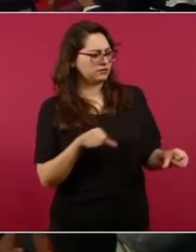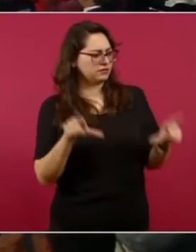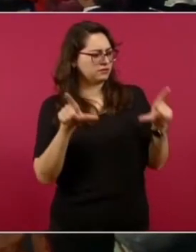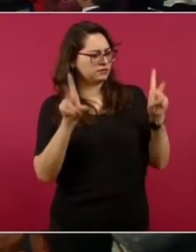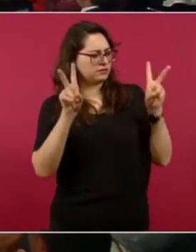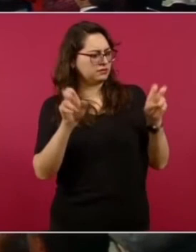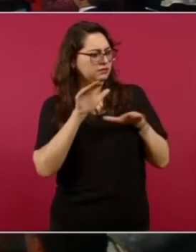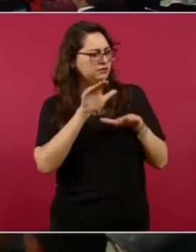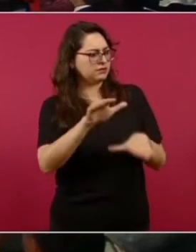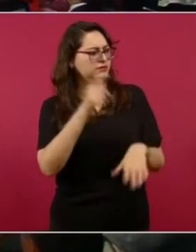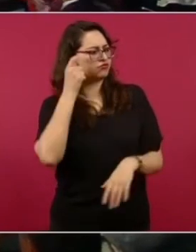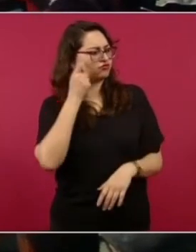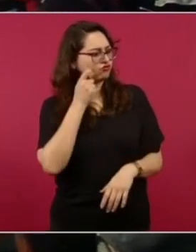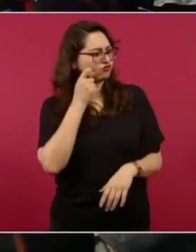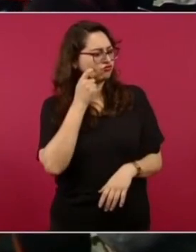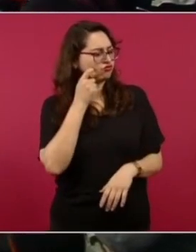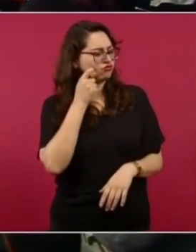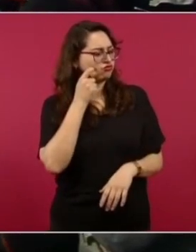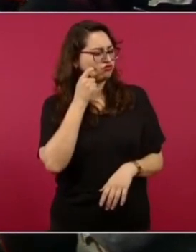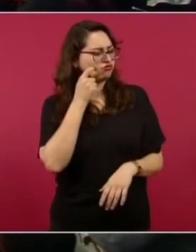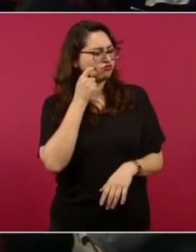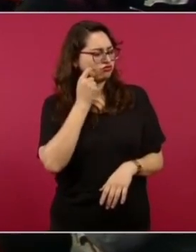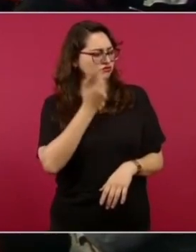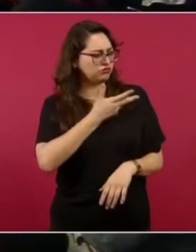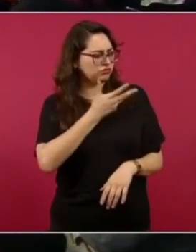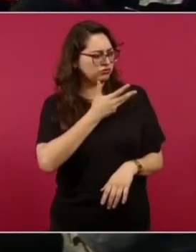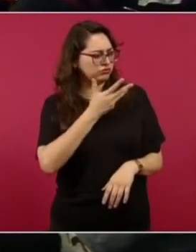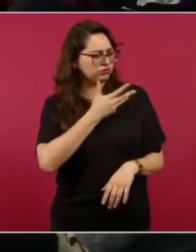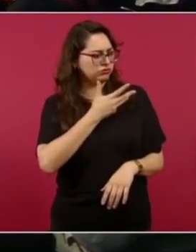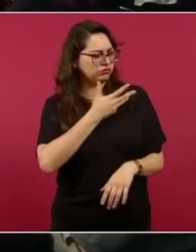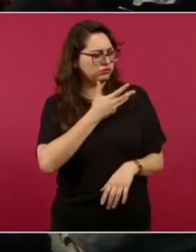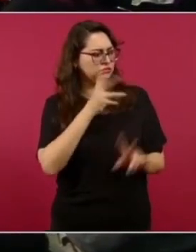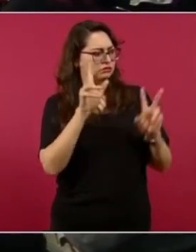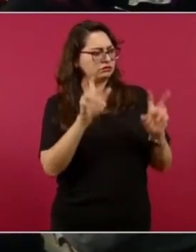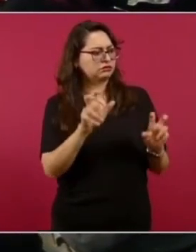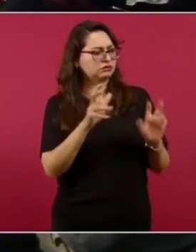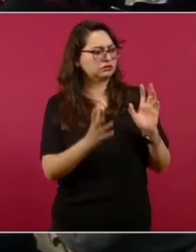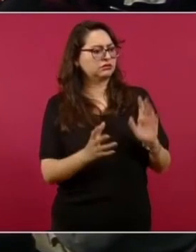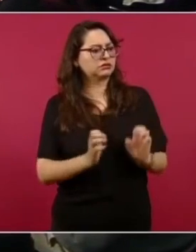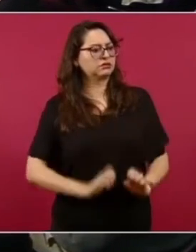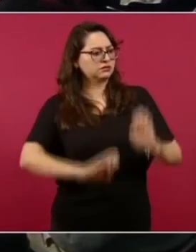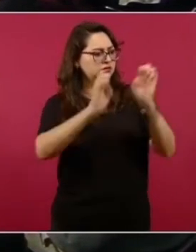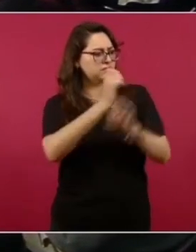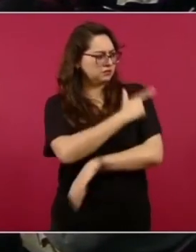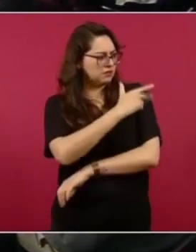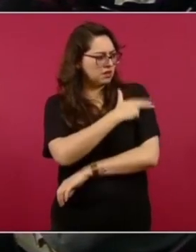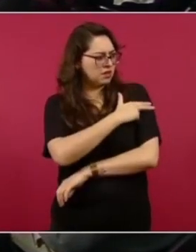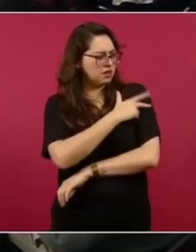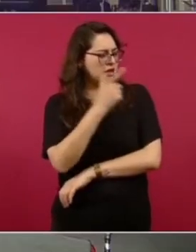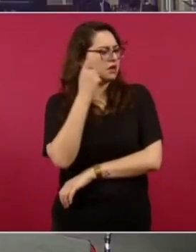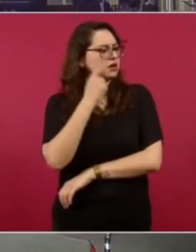personas con toda esta información Dejen sus comentarios y vamos a ver que es lo que dijo este valiente